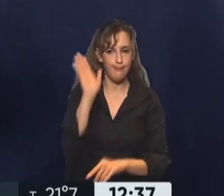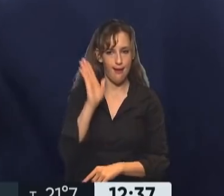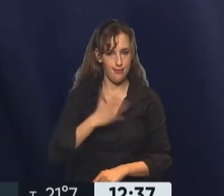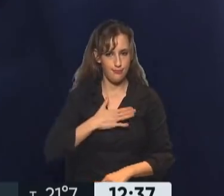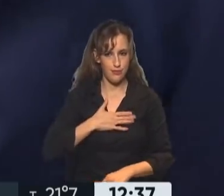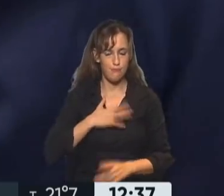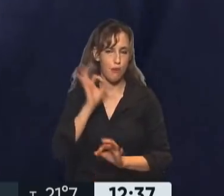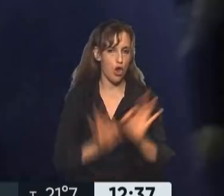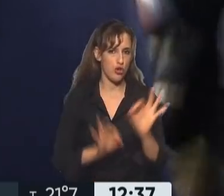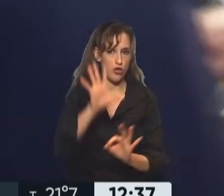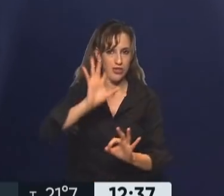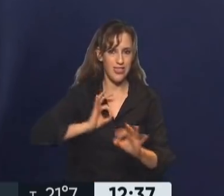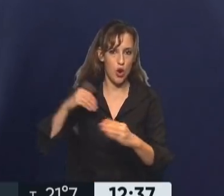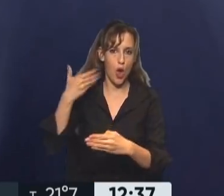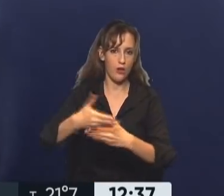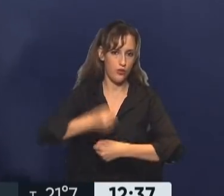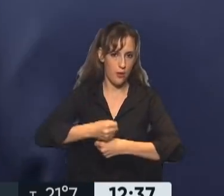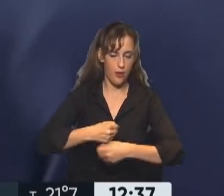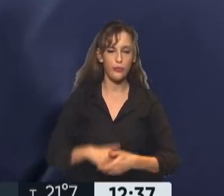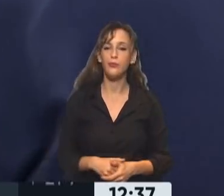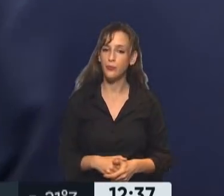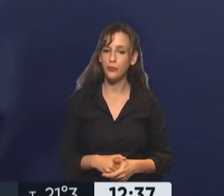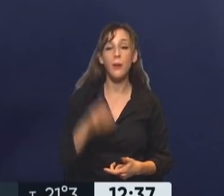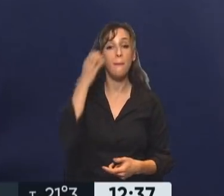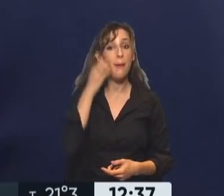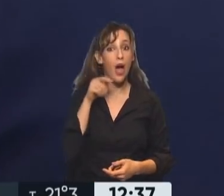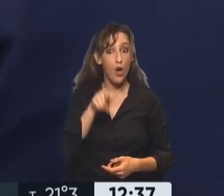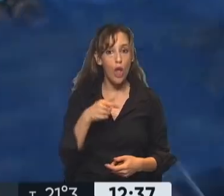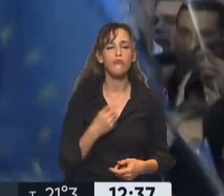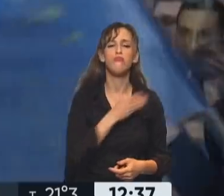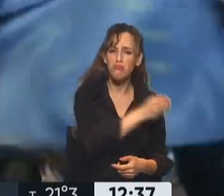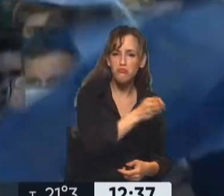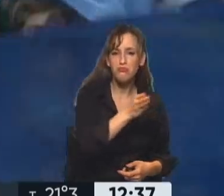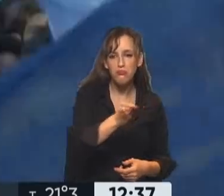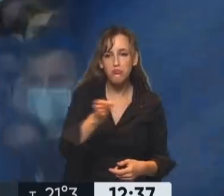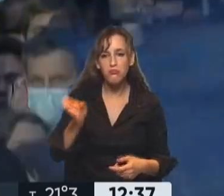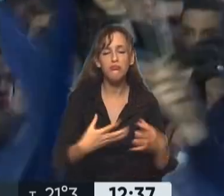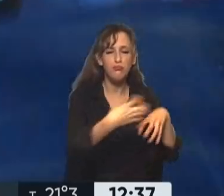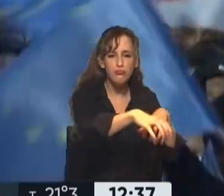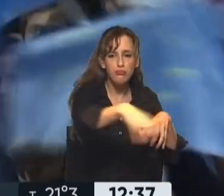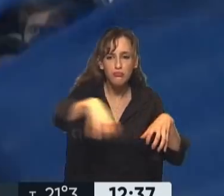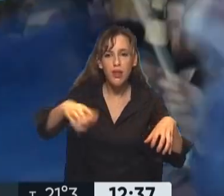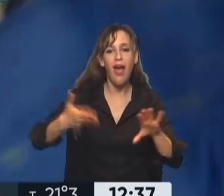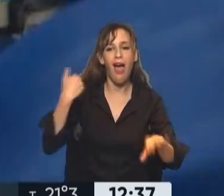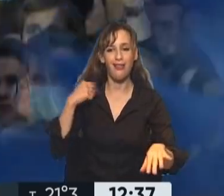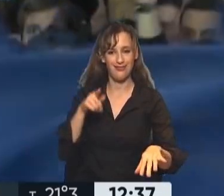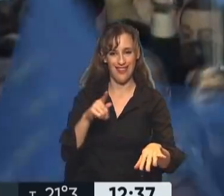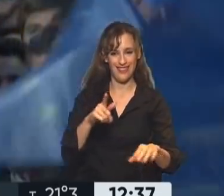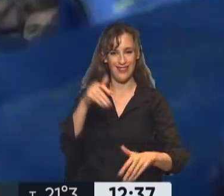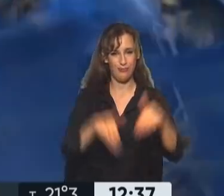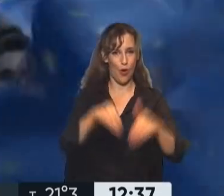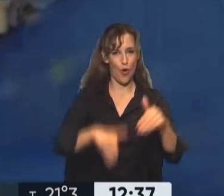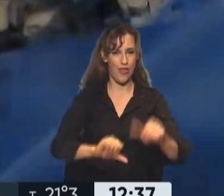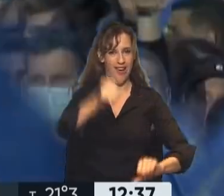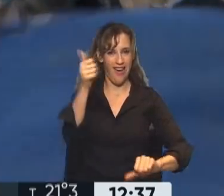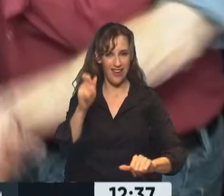quinquennat. Macron recogió ese guante, visitando los distritos en los que Le Pen cosechó más votos para asegurar que